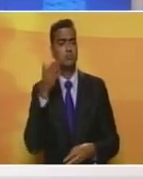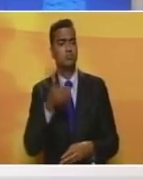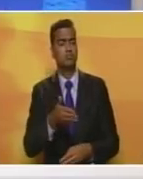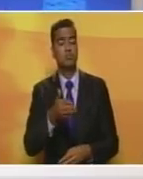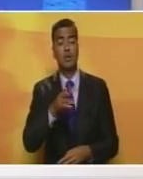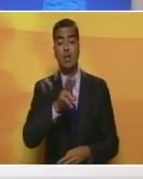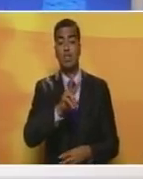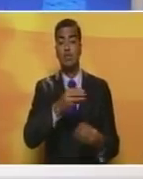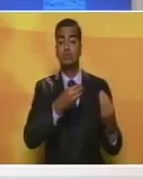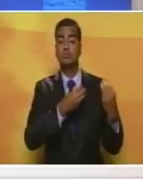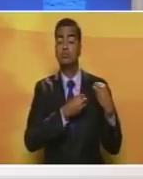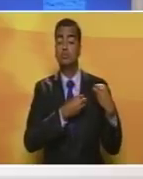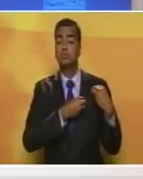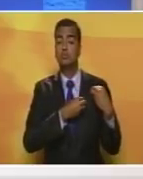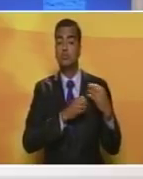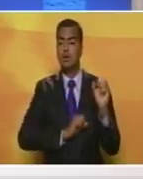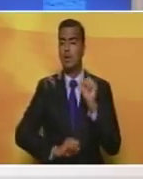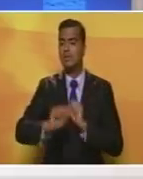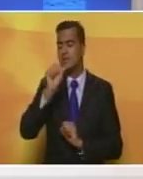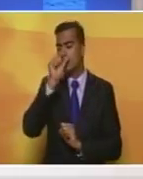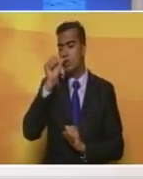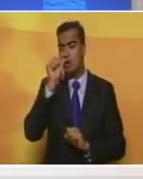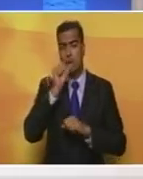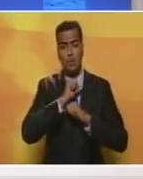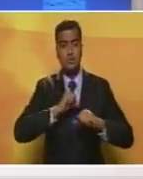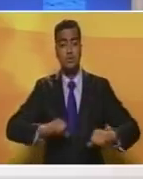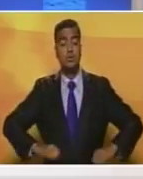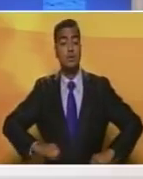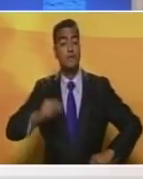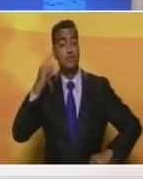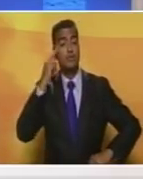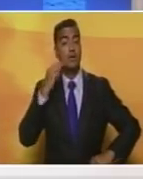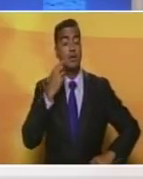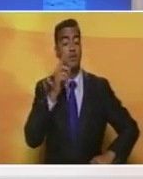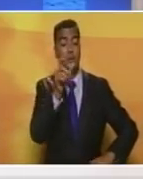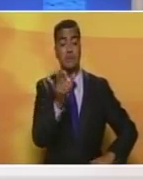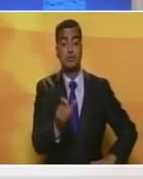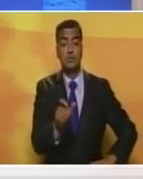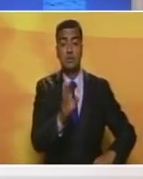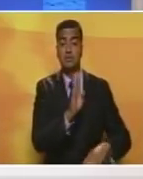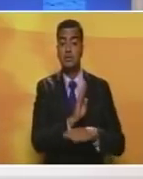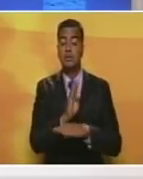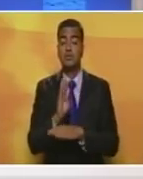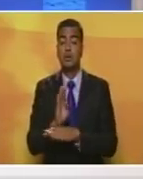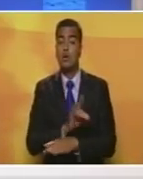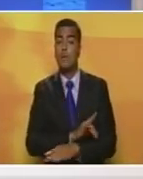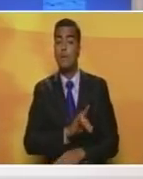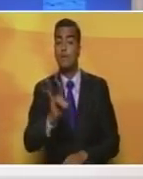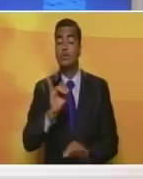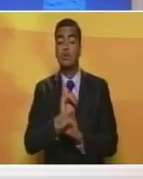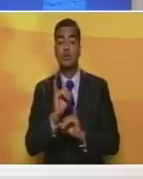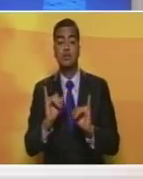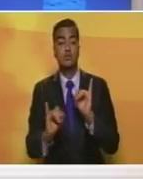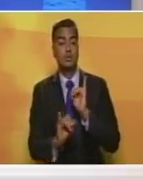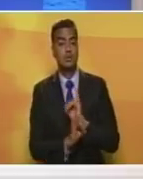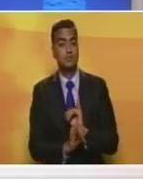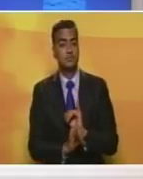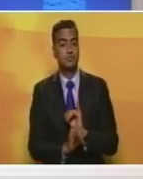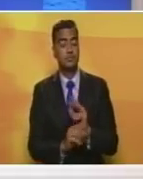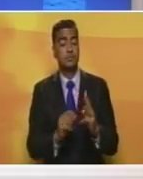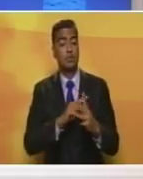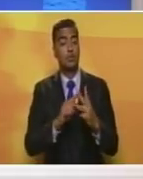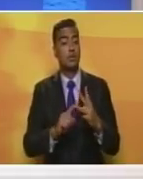sido extraído. Se conoció que los 3 implicados serán puestos a la orden del Tribunal de Guardia y a la Fiscalía 10ª del Ministerio